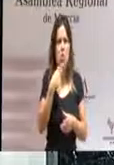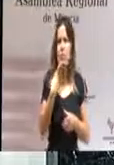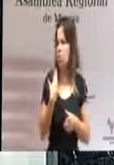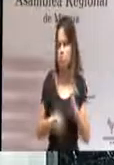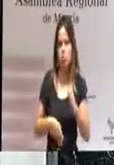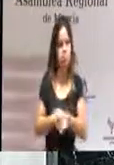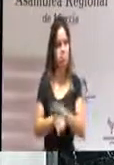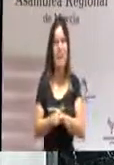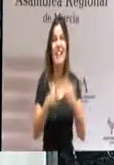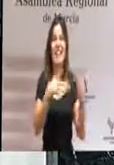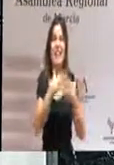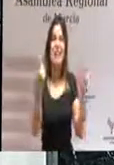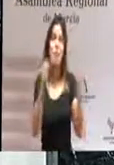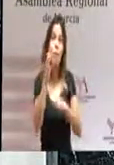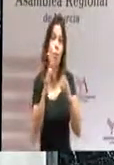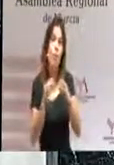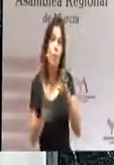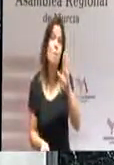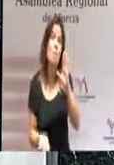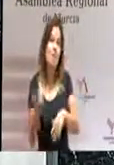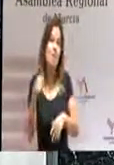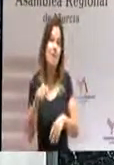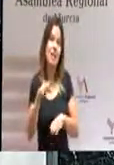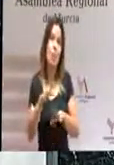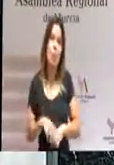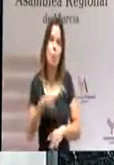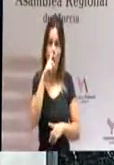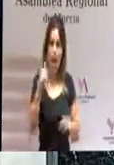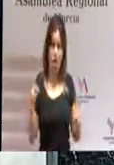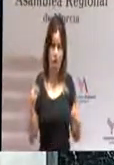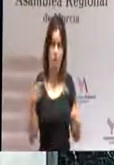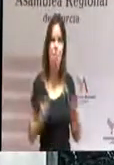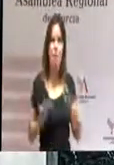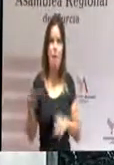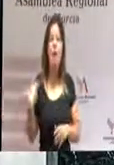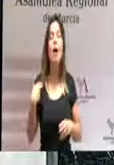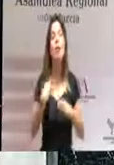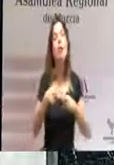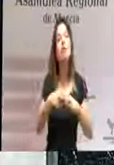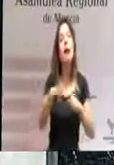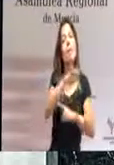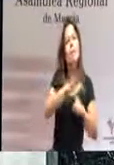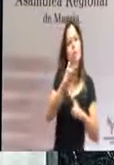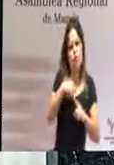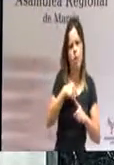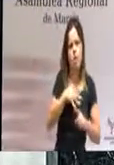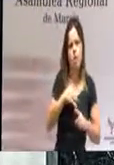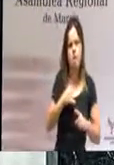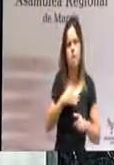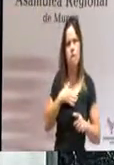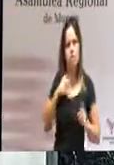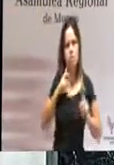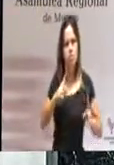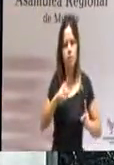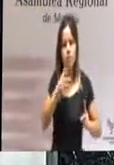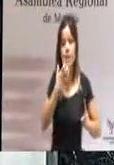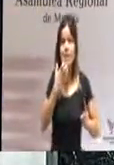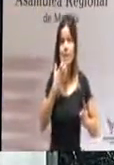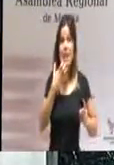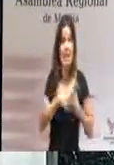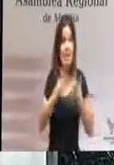un 16% más en este último año. En política medioambiental somos ambiciosos, pero su inactividad de verdad